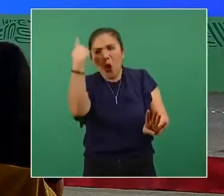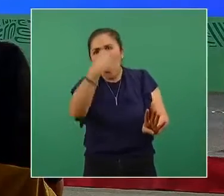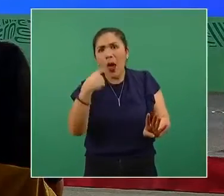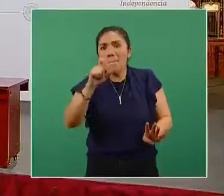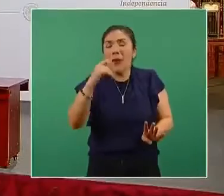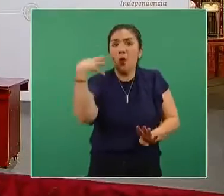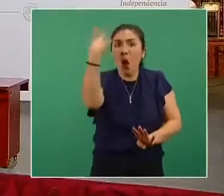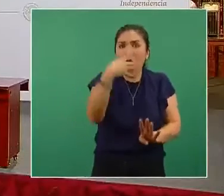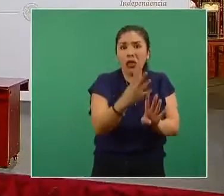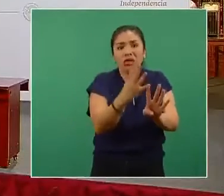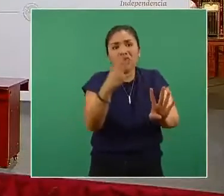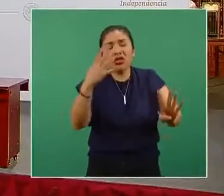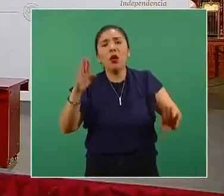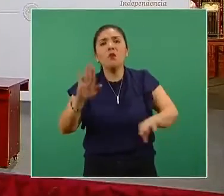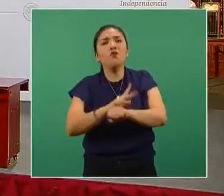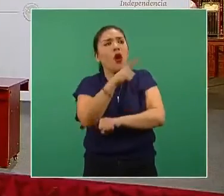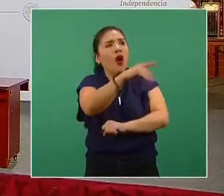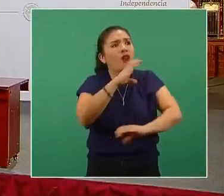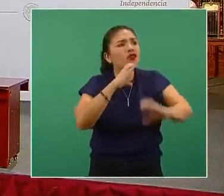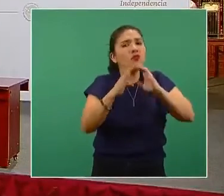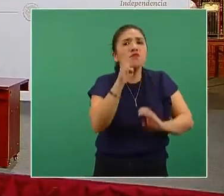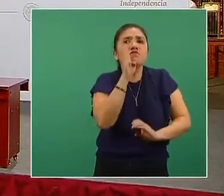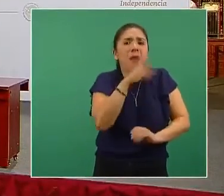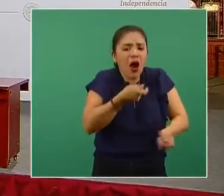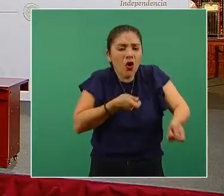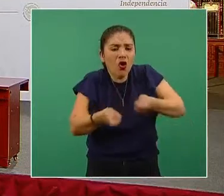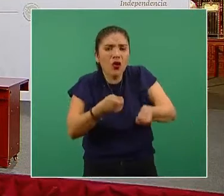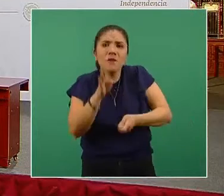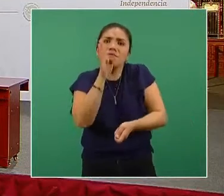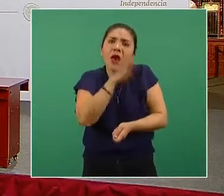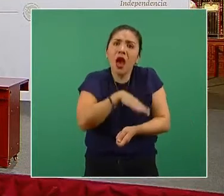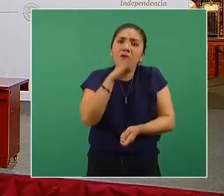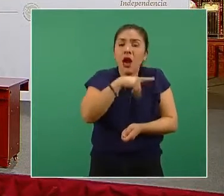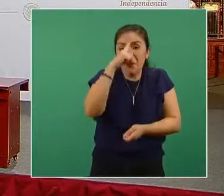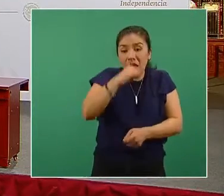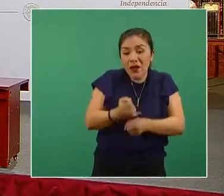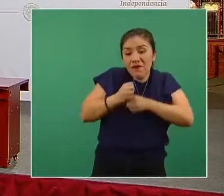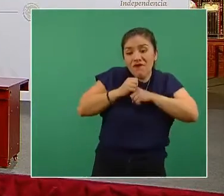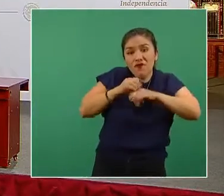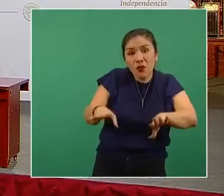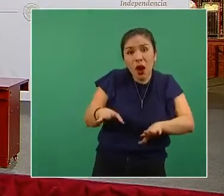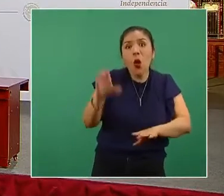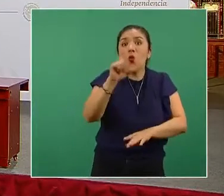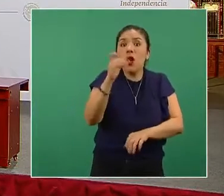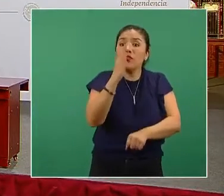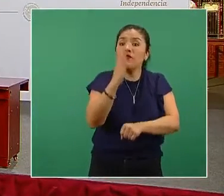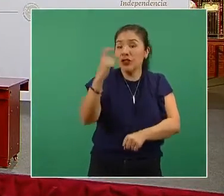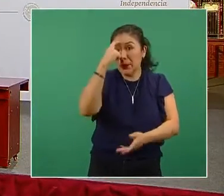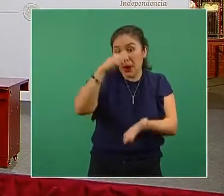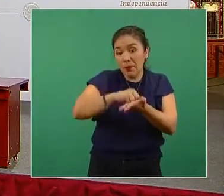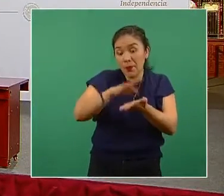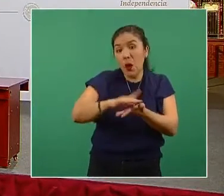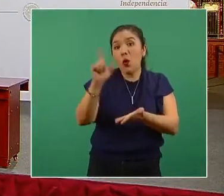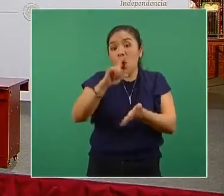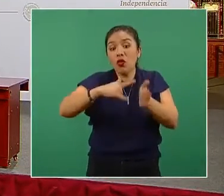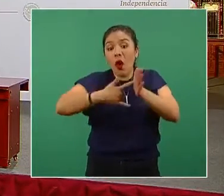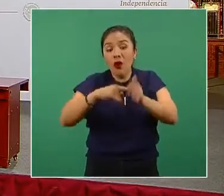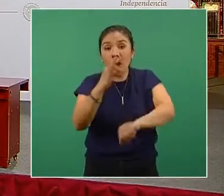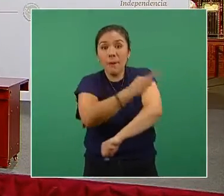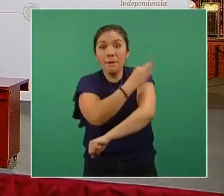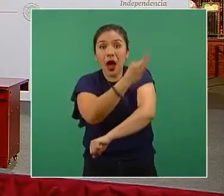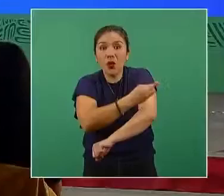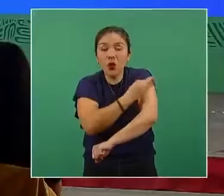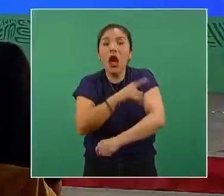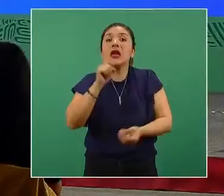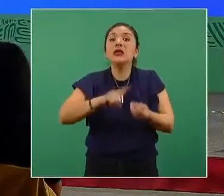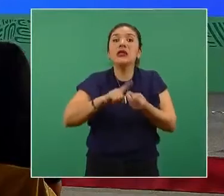24 horas porque hubo descoordinación entre quien informó de la fecha de vacunación, de la hora de vacunación,